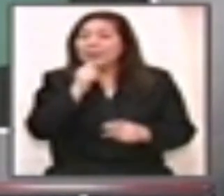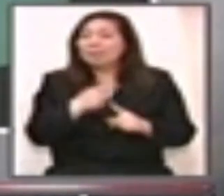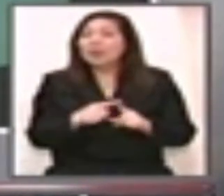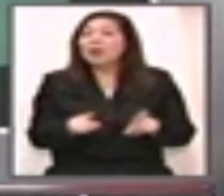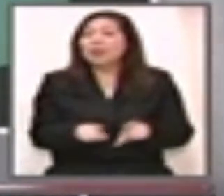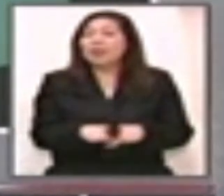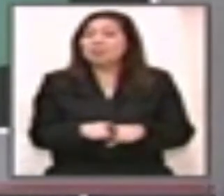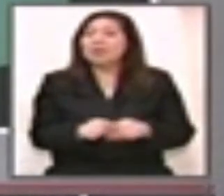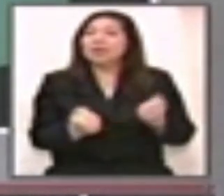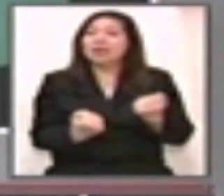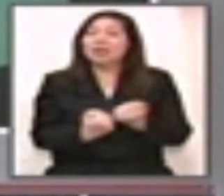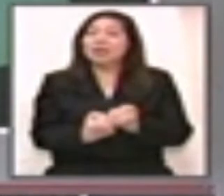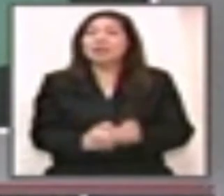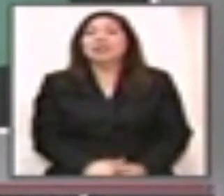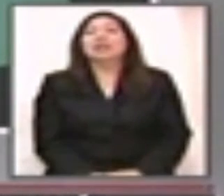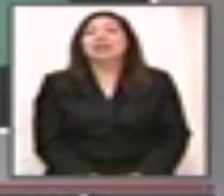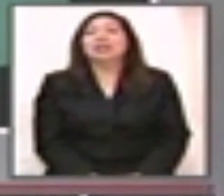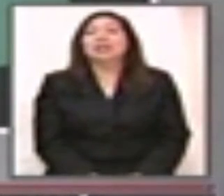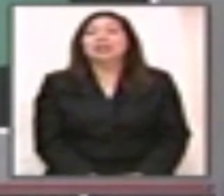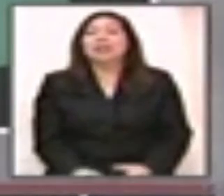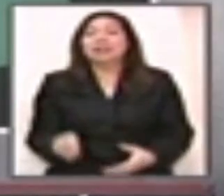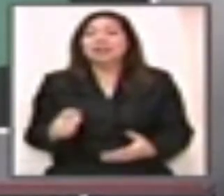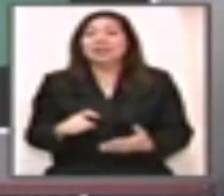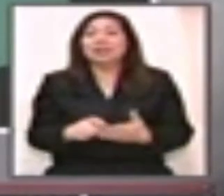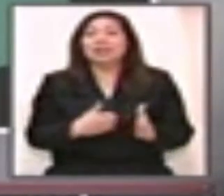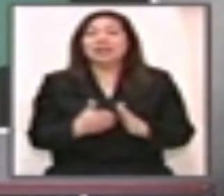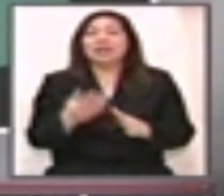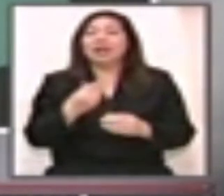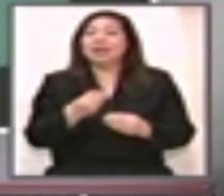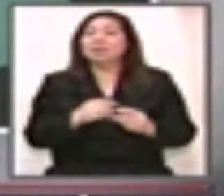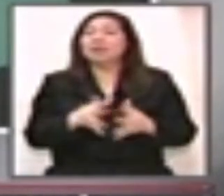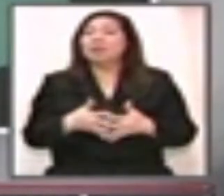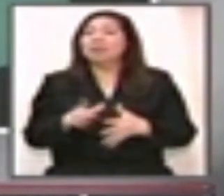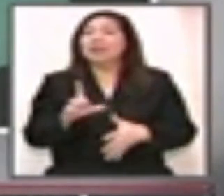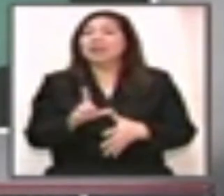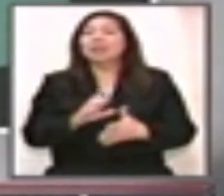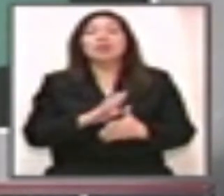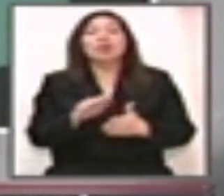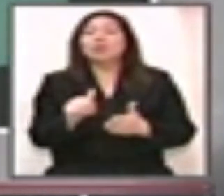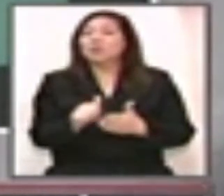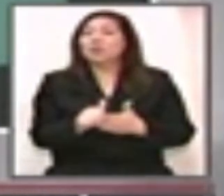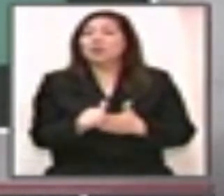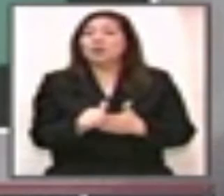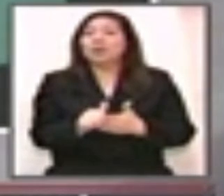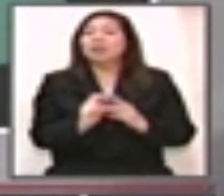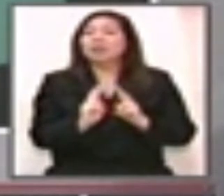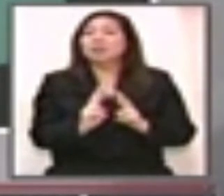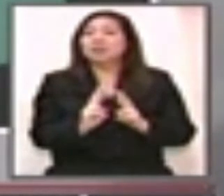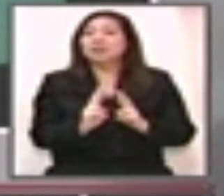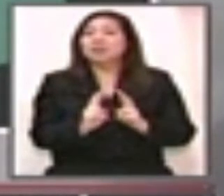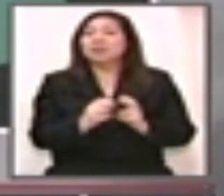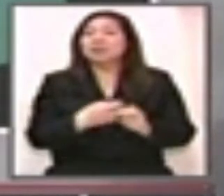también apoyada por el sector público, es la feria más importante de alimentos en América Latina, el Perú Service Summit lo es en el